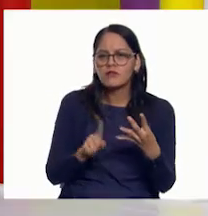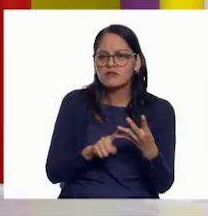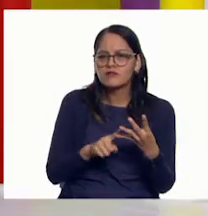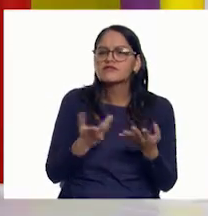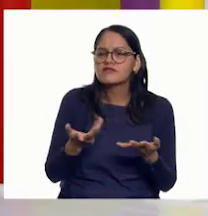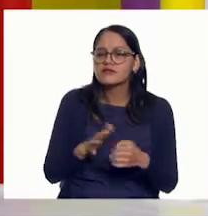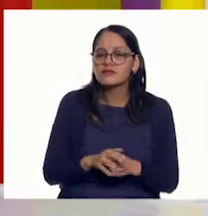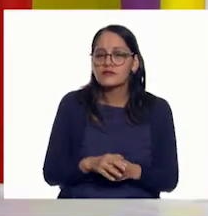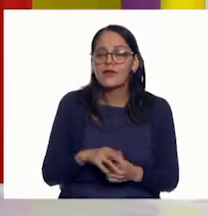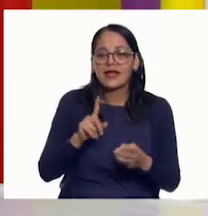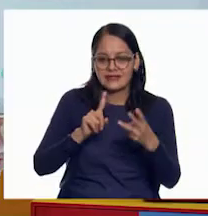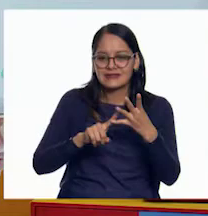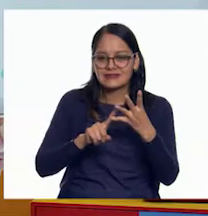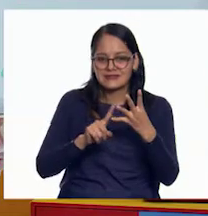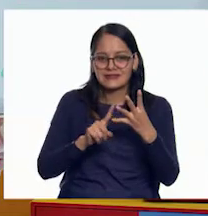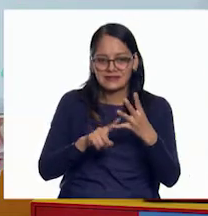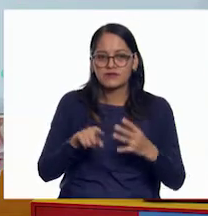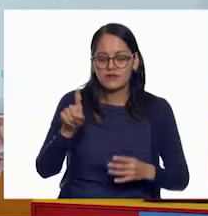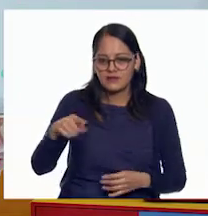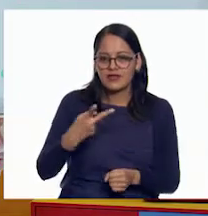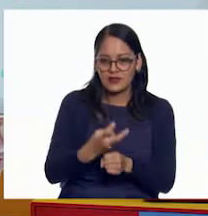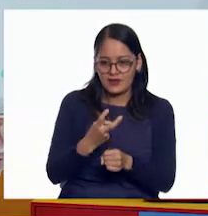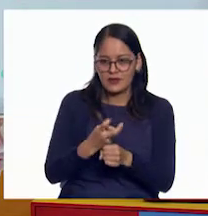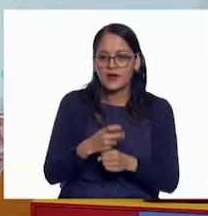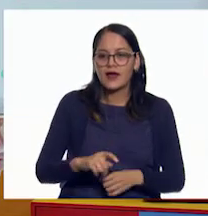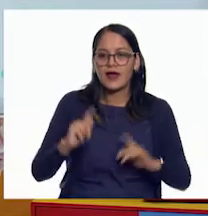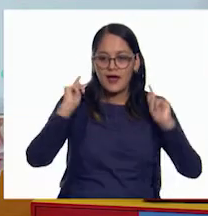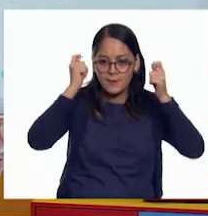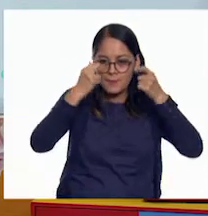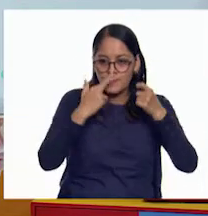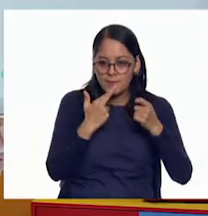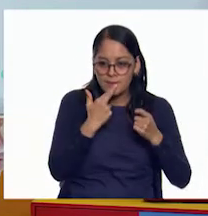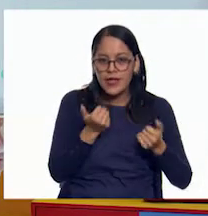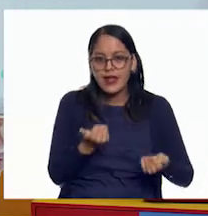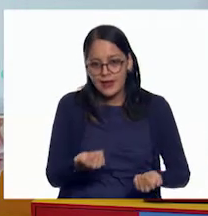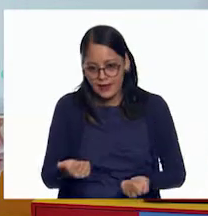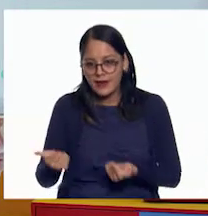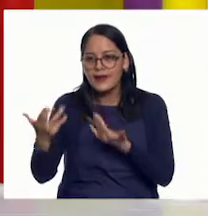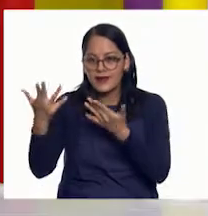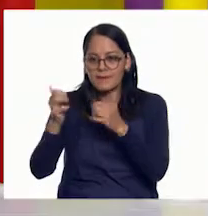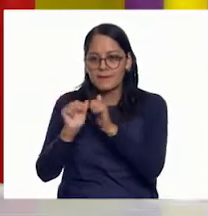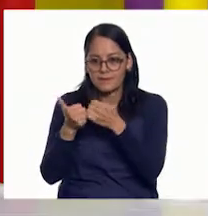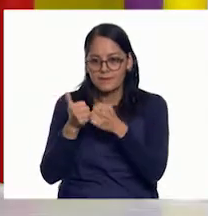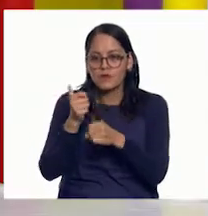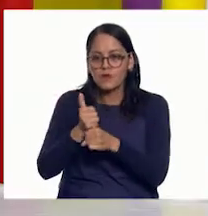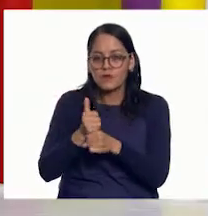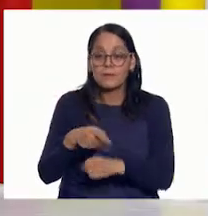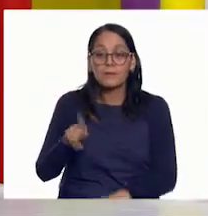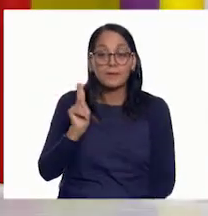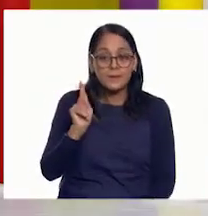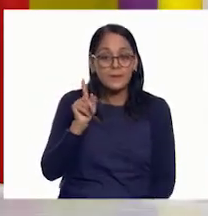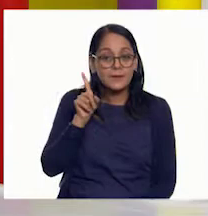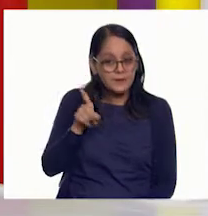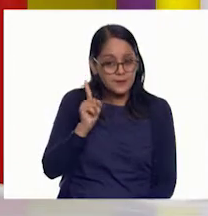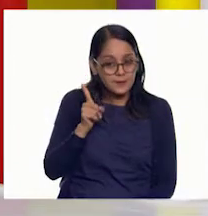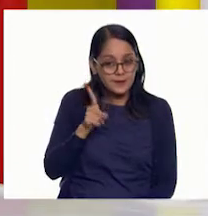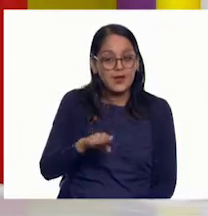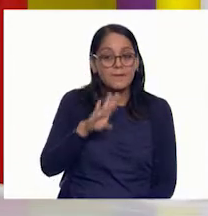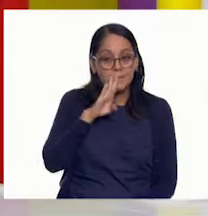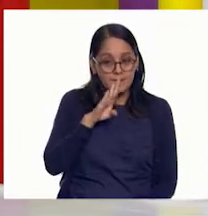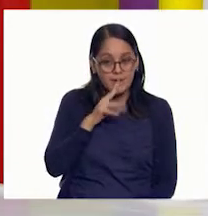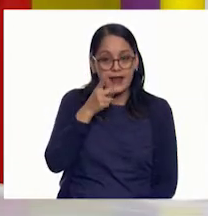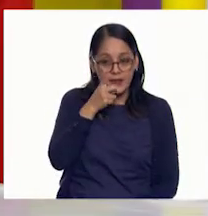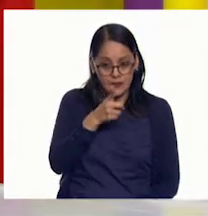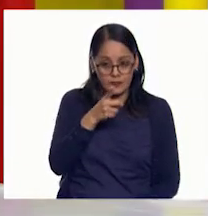2. Y luego de ahí... Solo que su mamá le dijo que se fuera por el